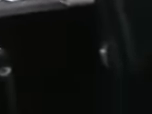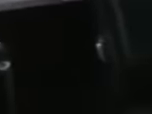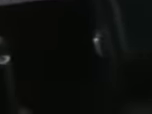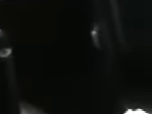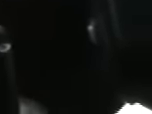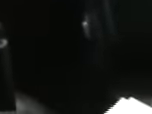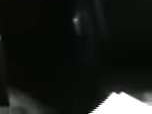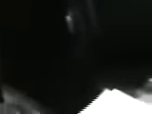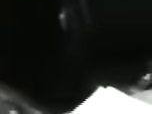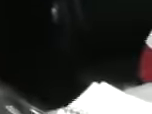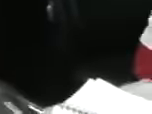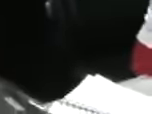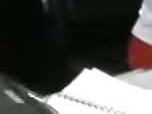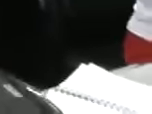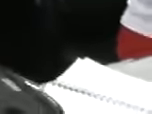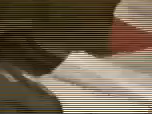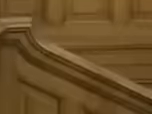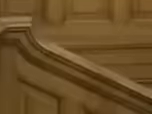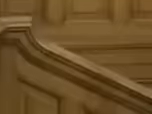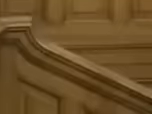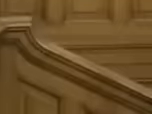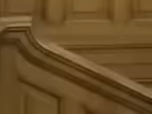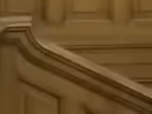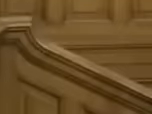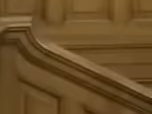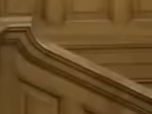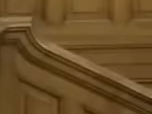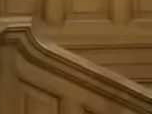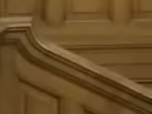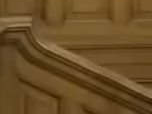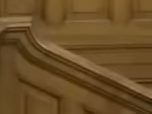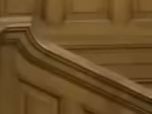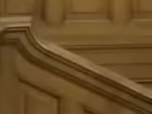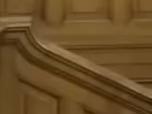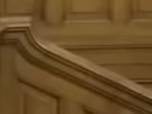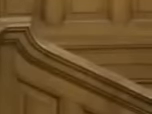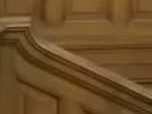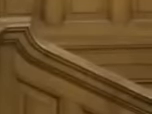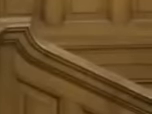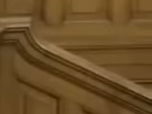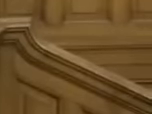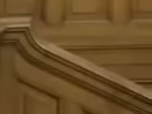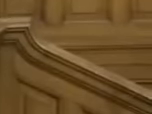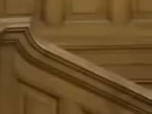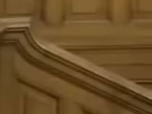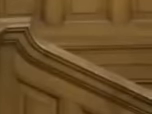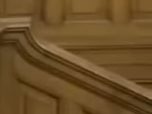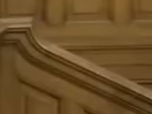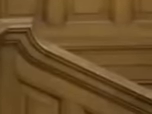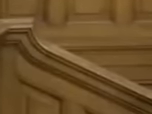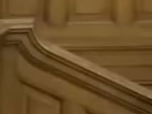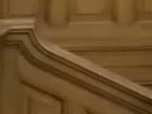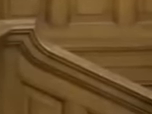No me queda más que finalizar antes de que me digan tiempo, diputado.